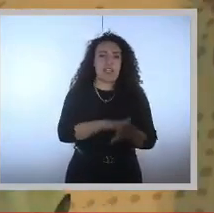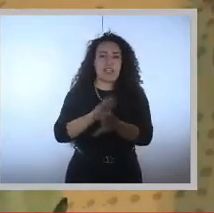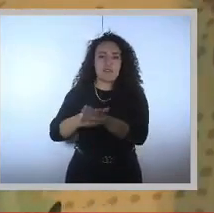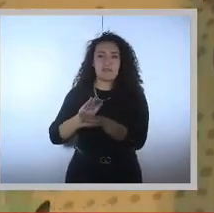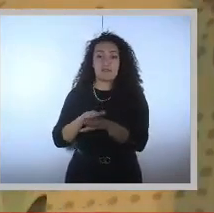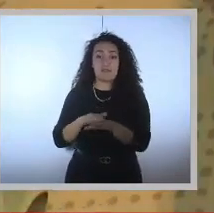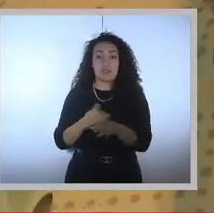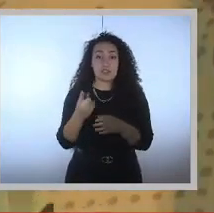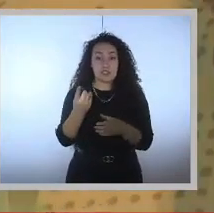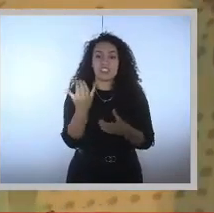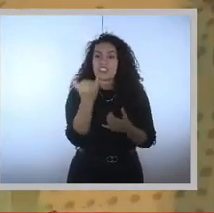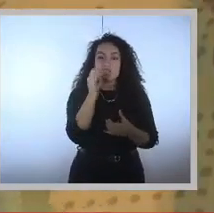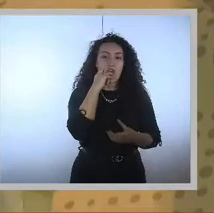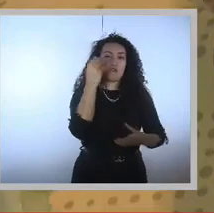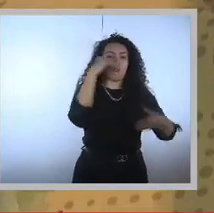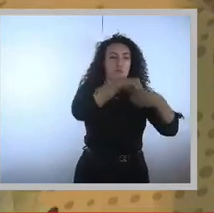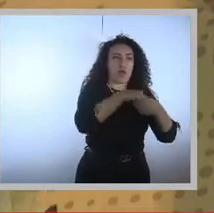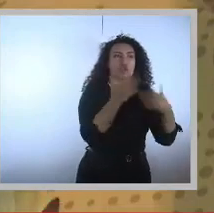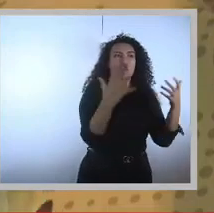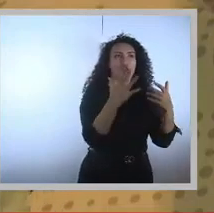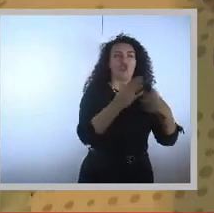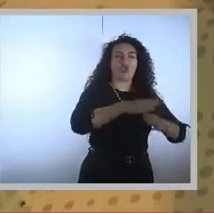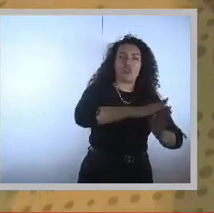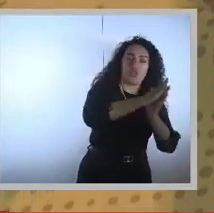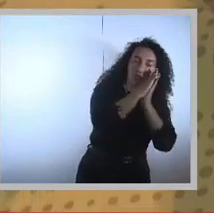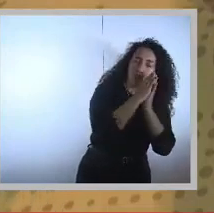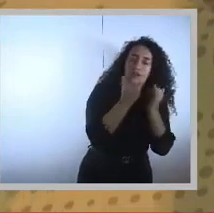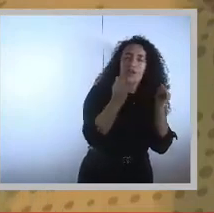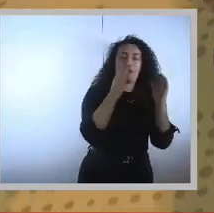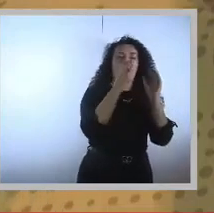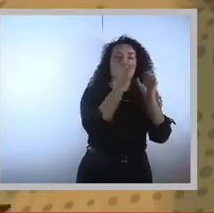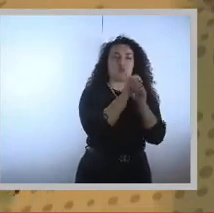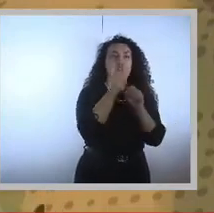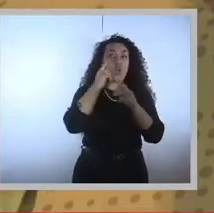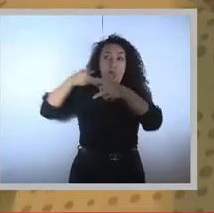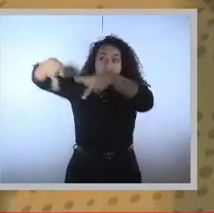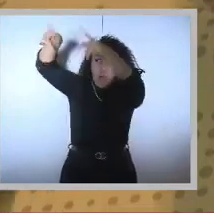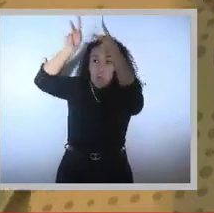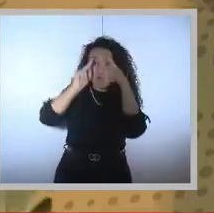esta noche. No, no, debajo del puente no.